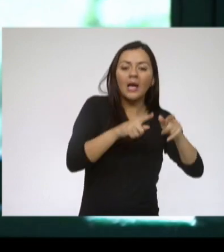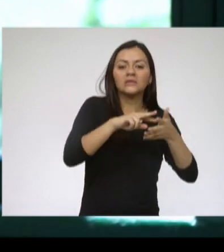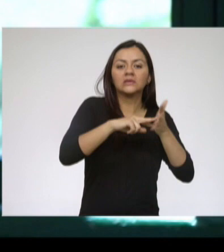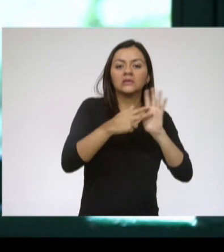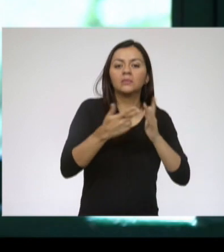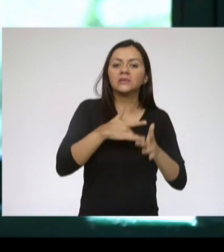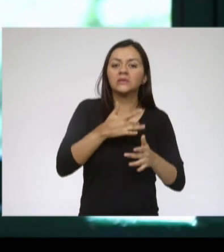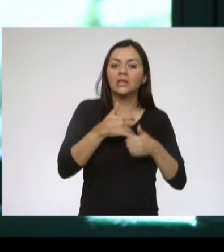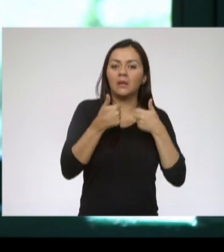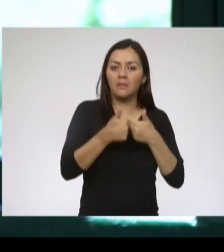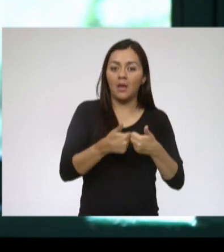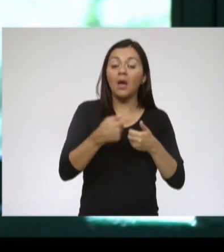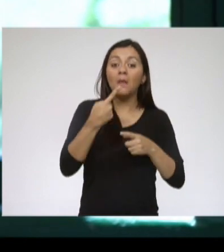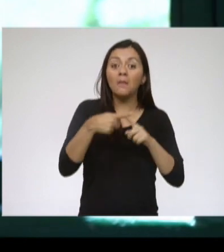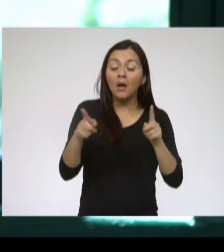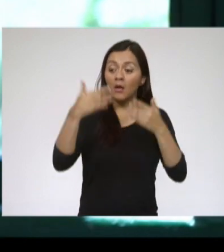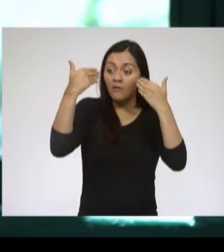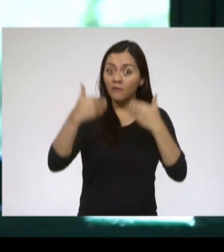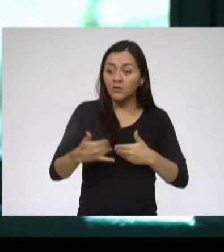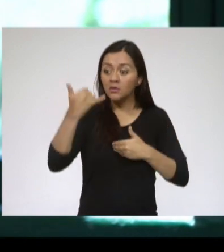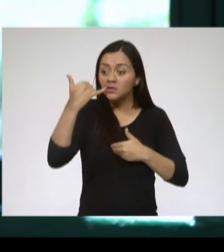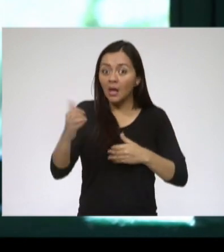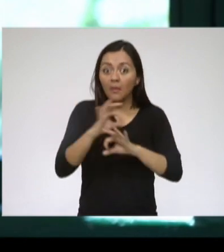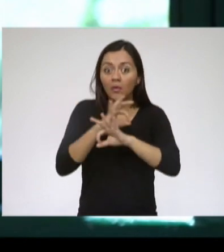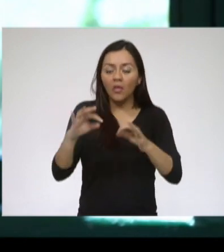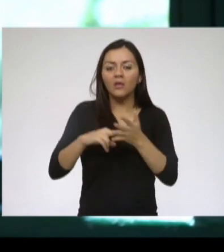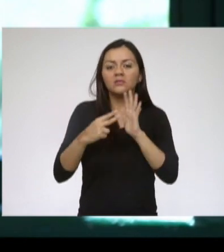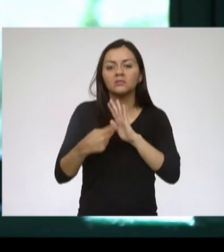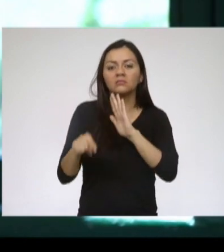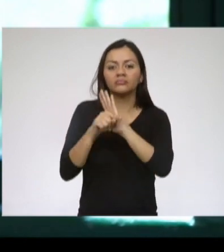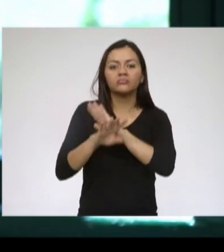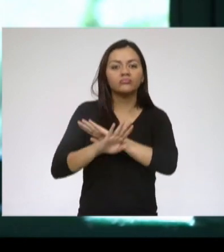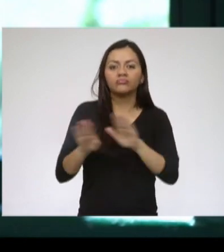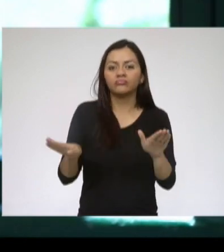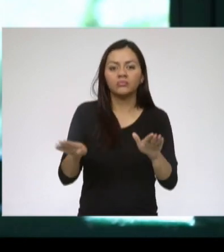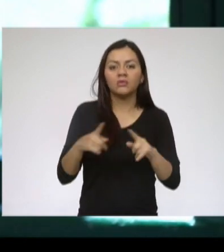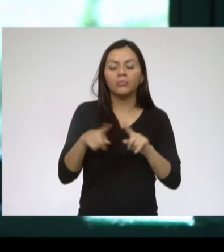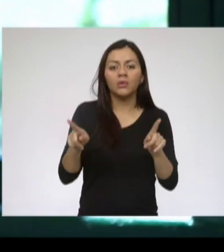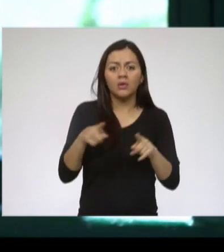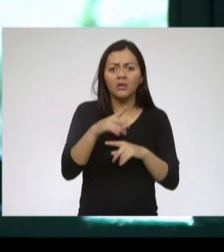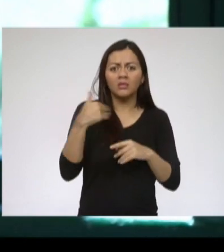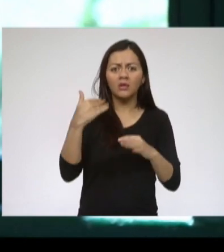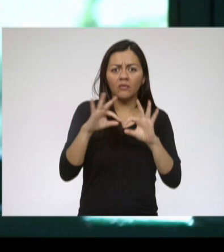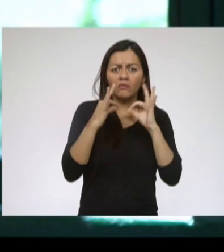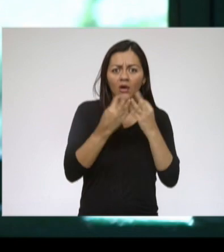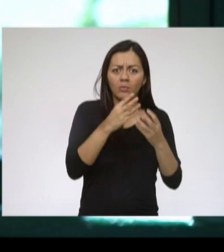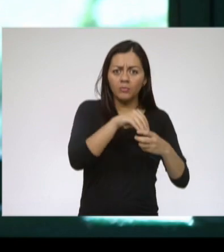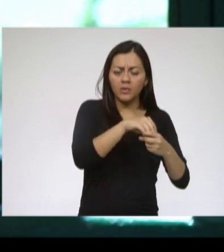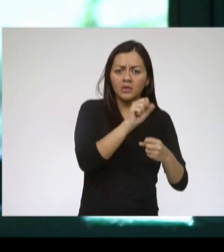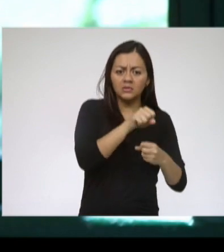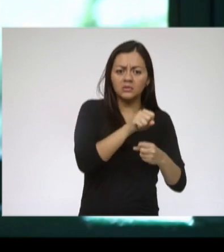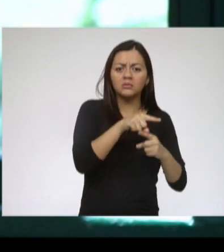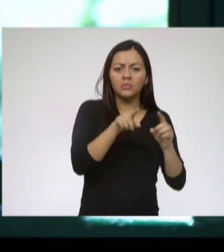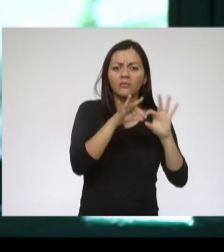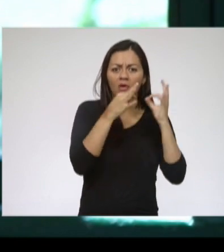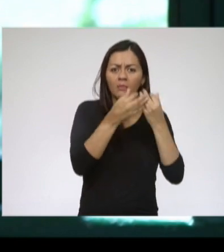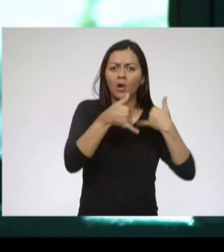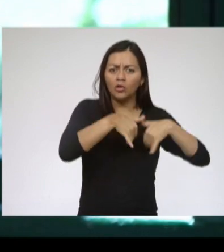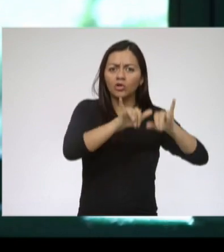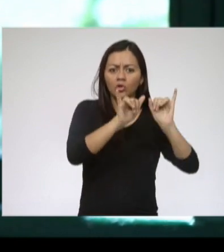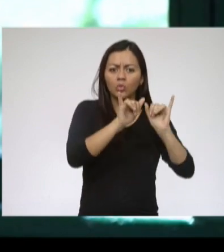con la sociedad, de que el hecho de que un padre o una madre no esté con los niños no quiere decir que no tienen la familia ya. La familia